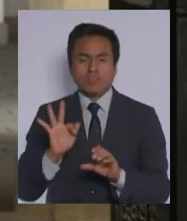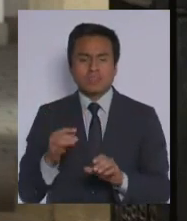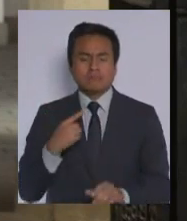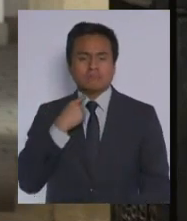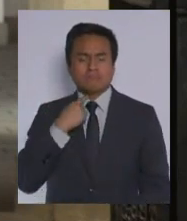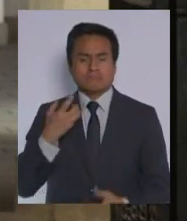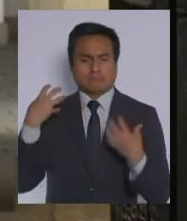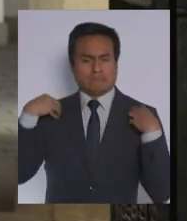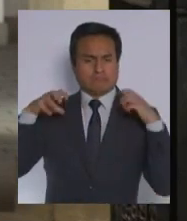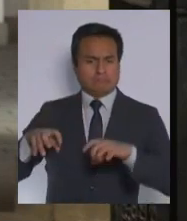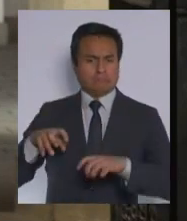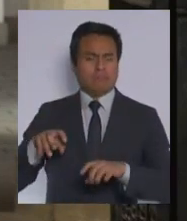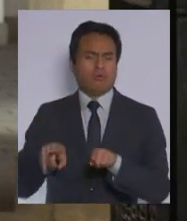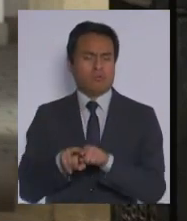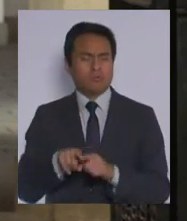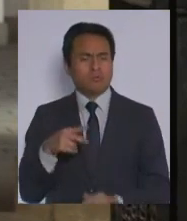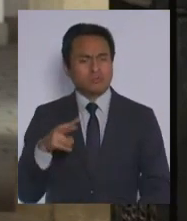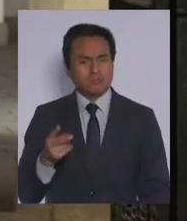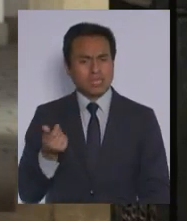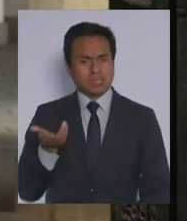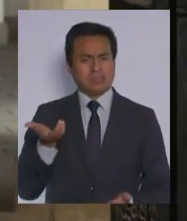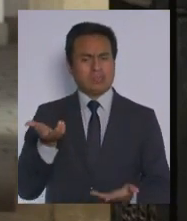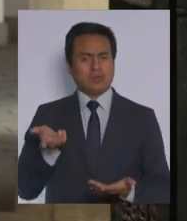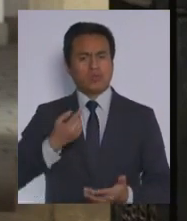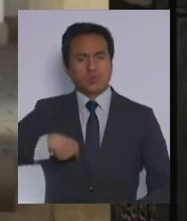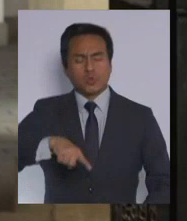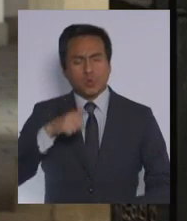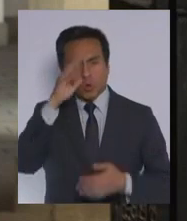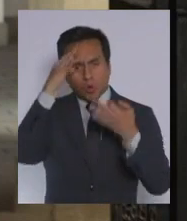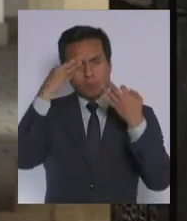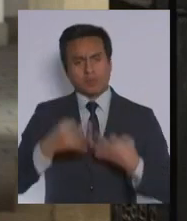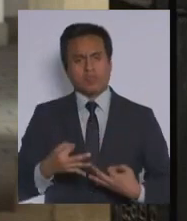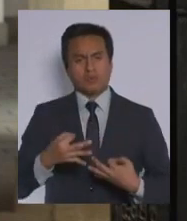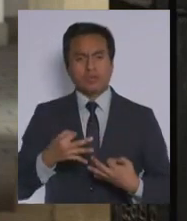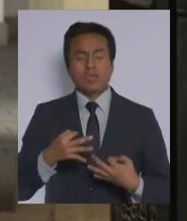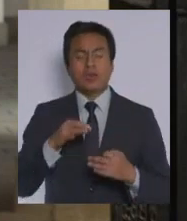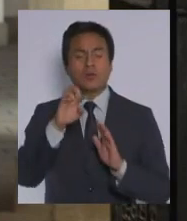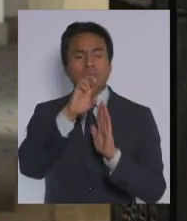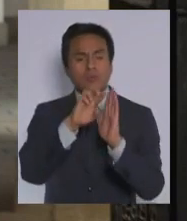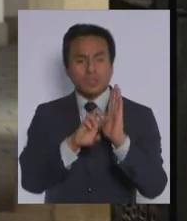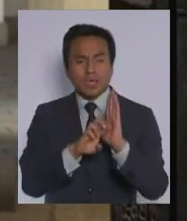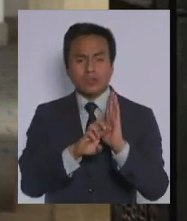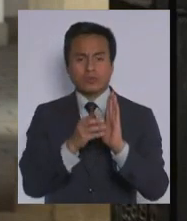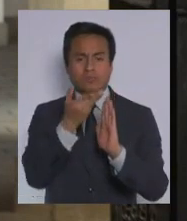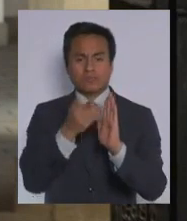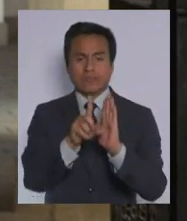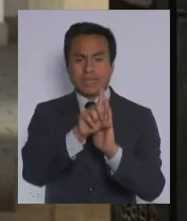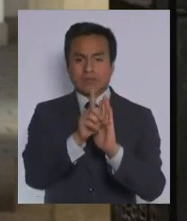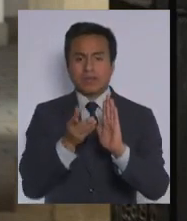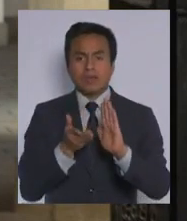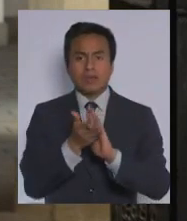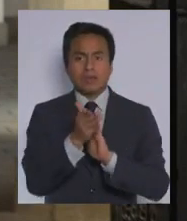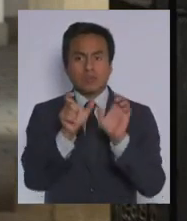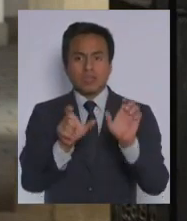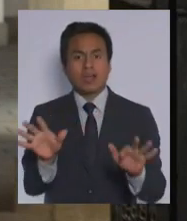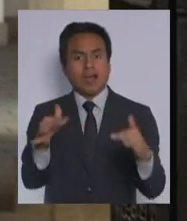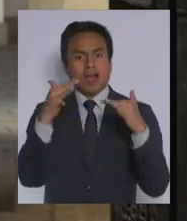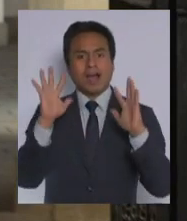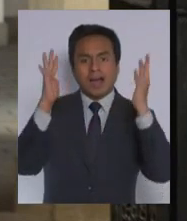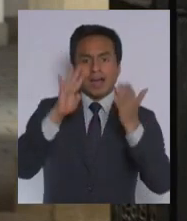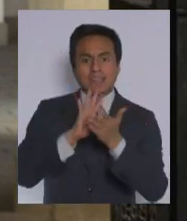crisis y como estamos tremendamente convencidos de que este es un proyecto que puede ser popular